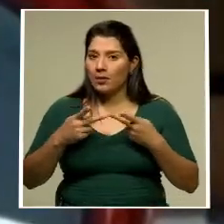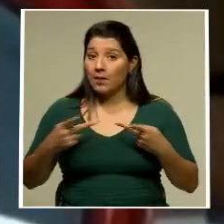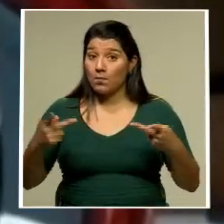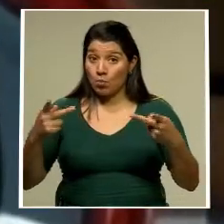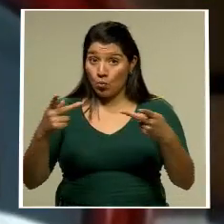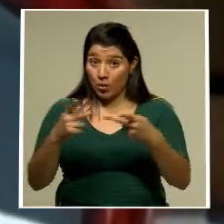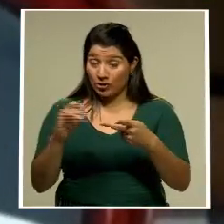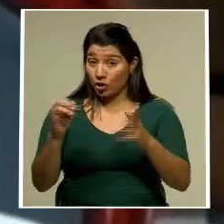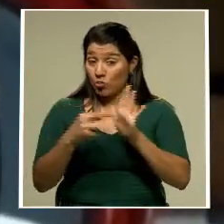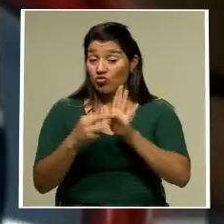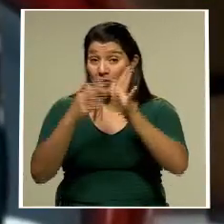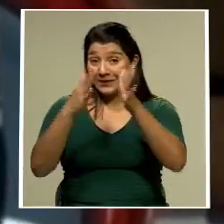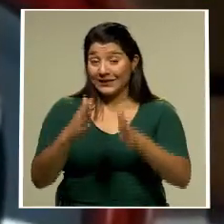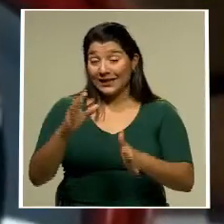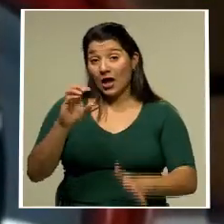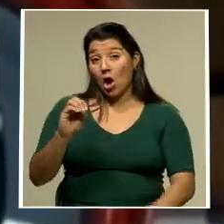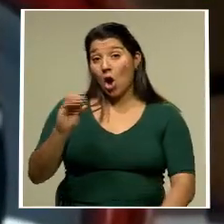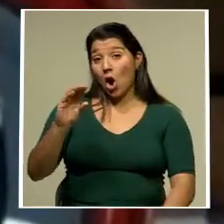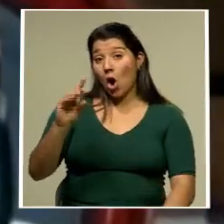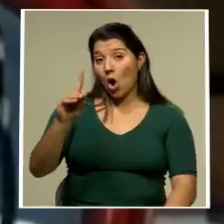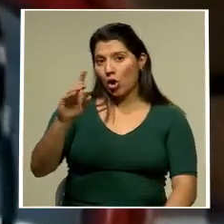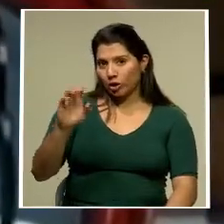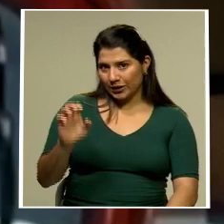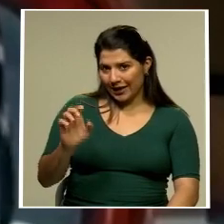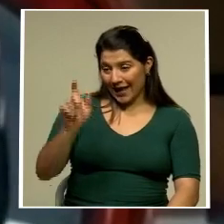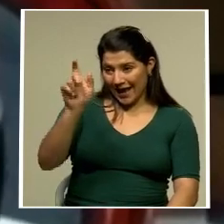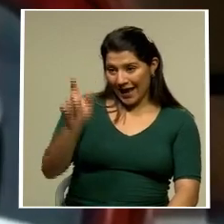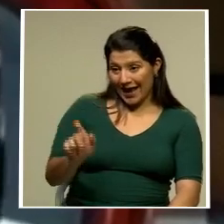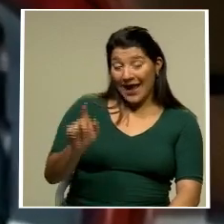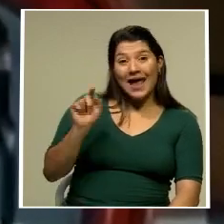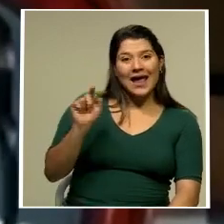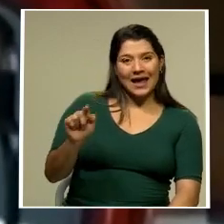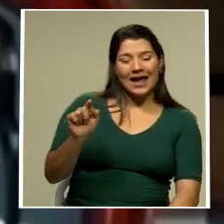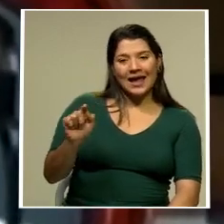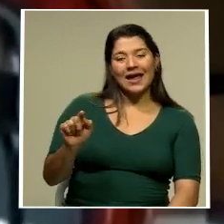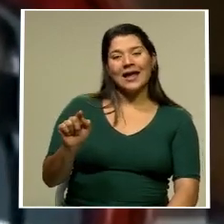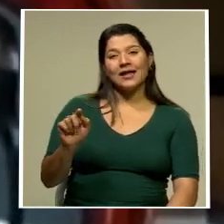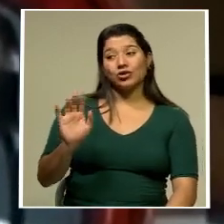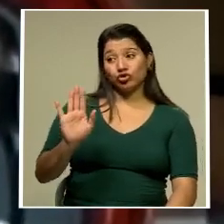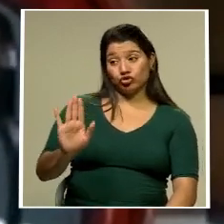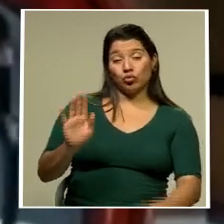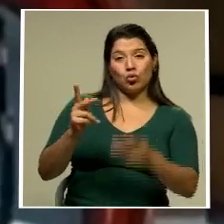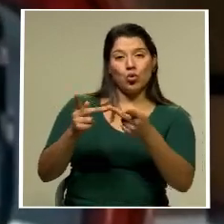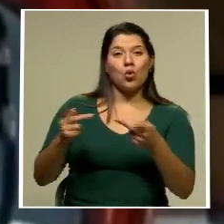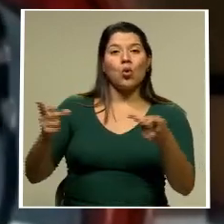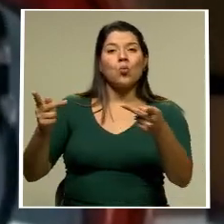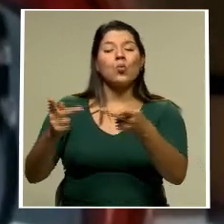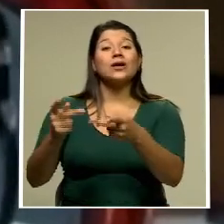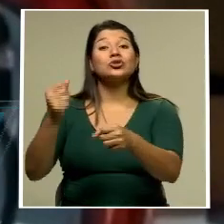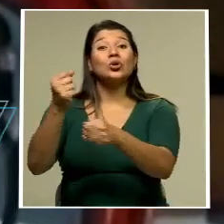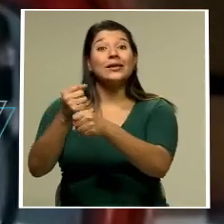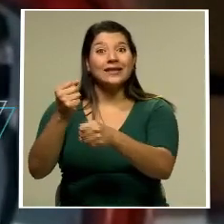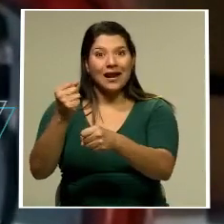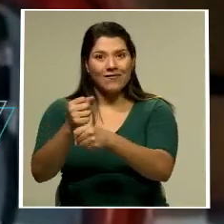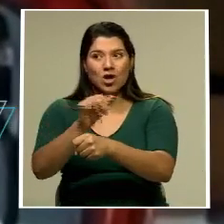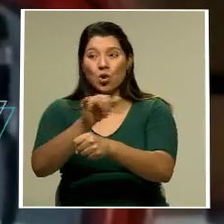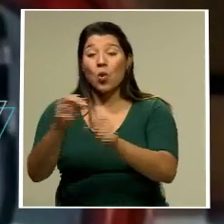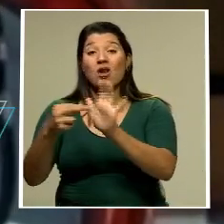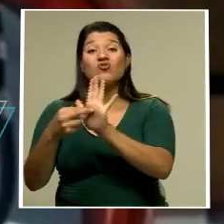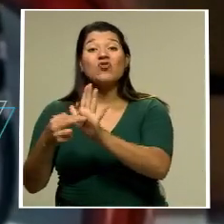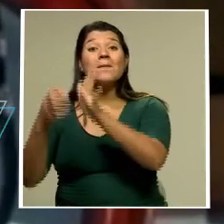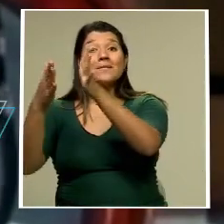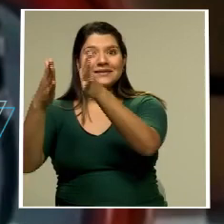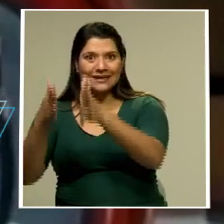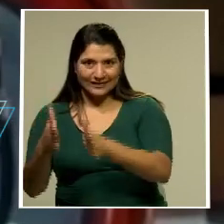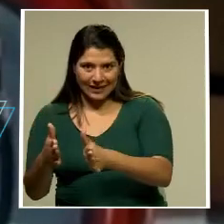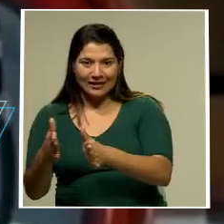designó tiene la calidad, o el cargo requiere la calidad de representante diplomático